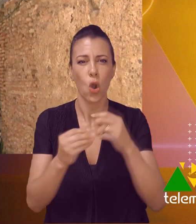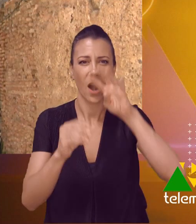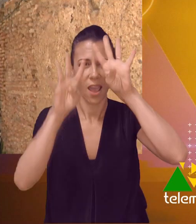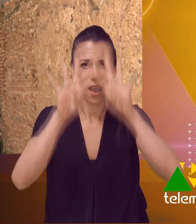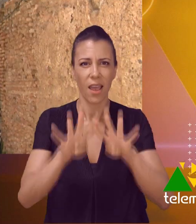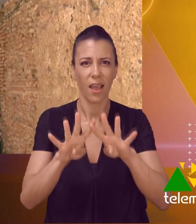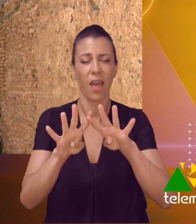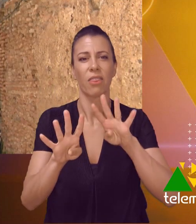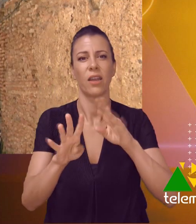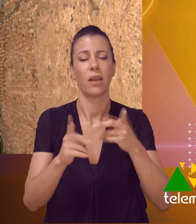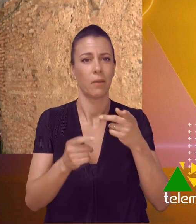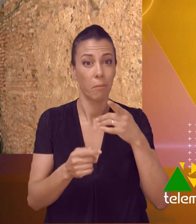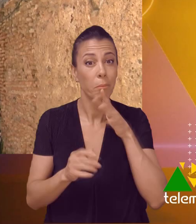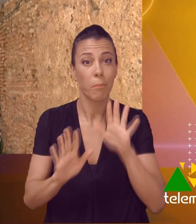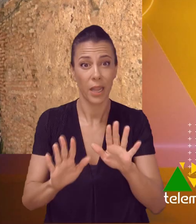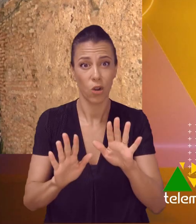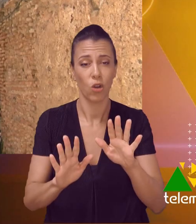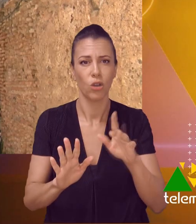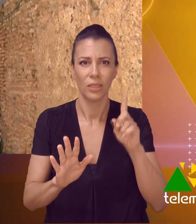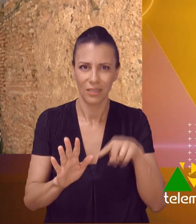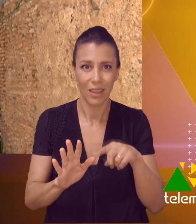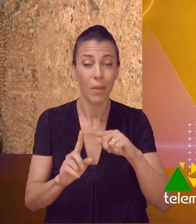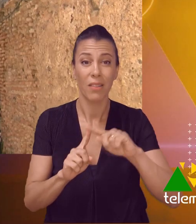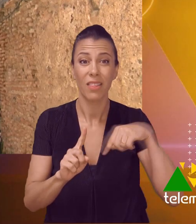decir, le faltan cosas, y parte de esto también sería